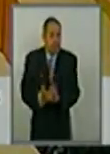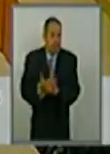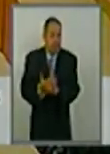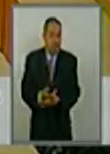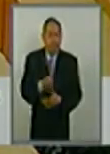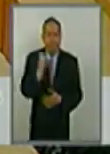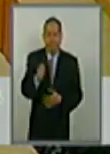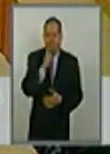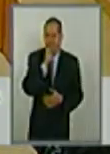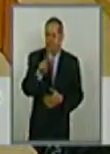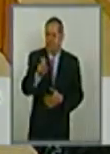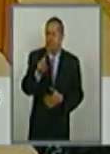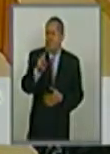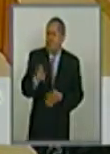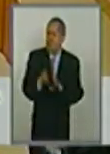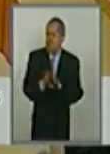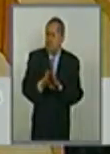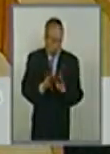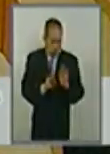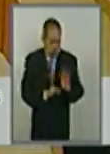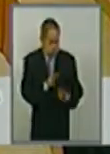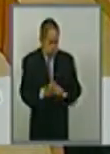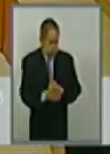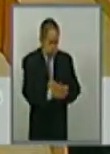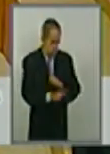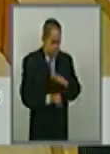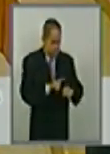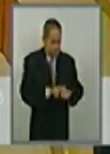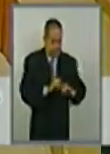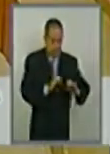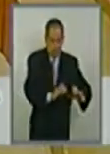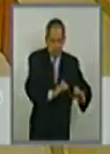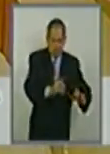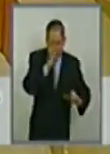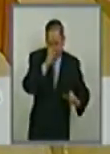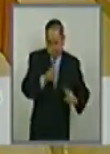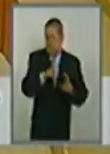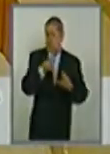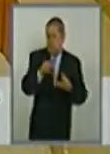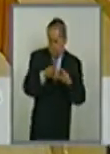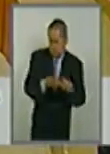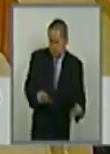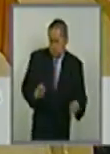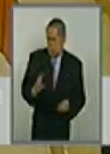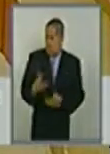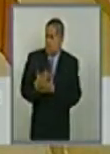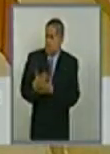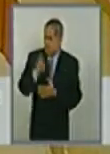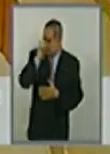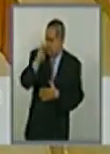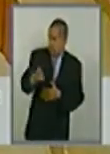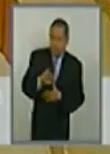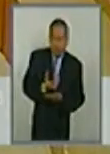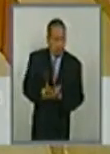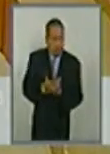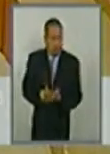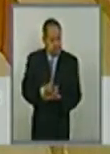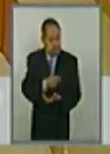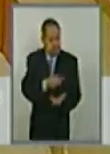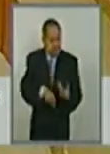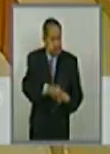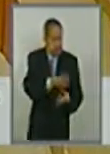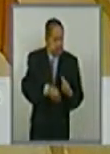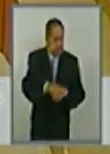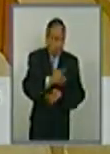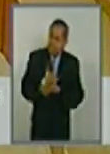implementó buscando la protección de especies marinas con el fin de regular los procesos de reproducción de